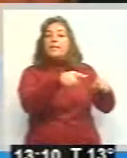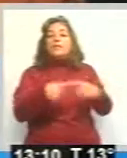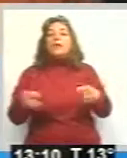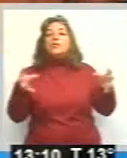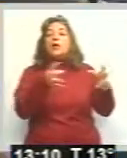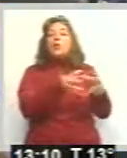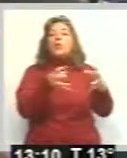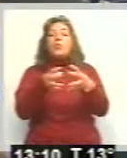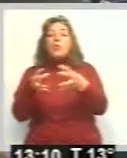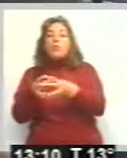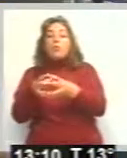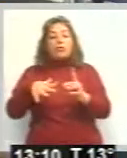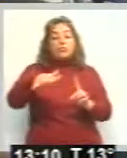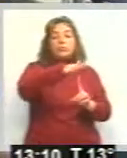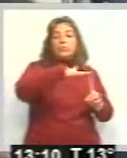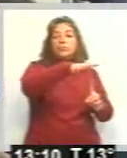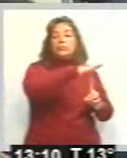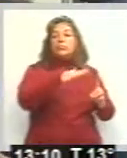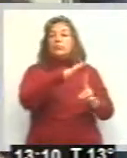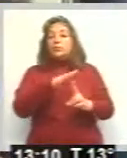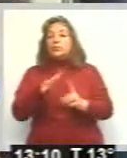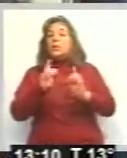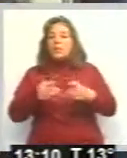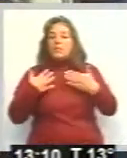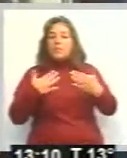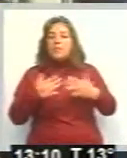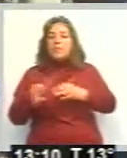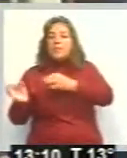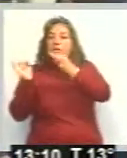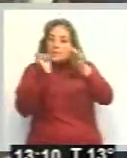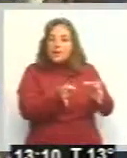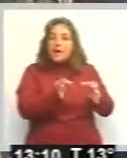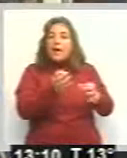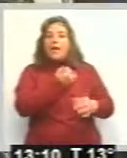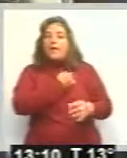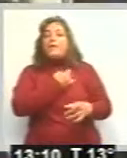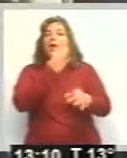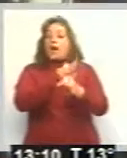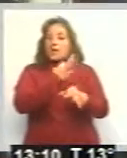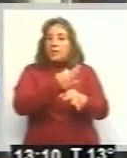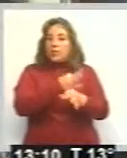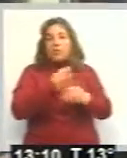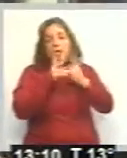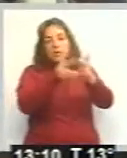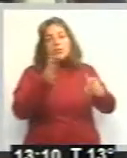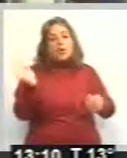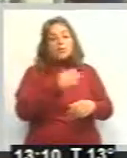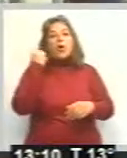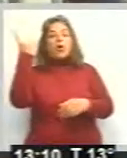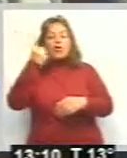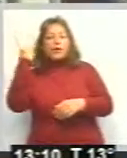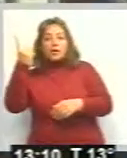por los referentes barriales, y lo que queremos es poder llegar también a los establecimientos educativos, para lo cual le pedimos a todos los directores de